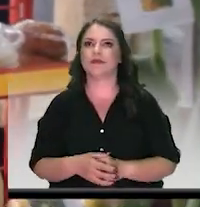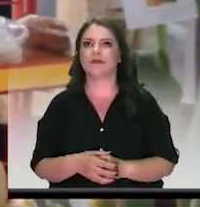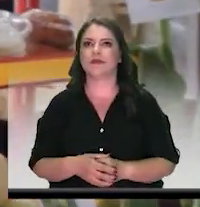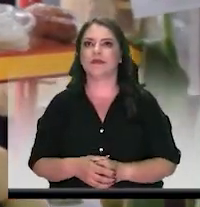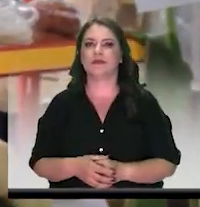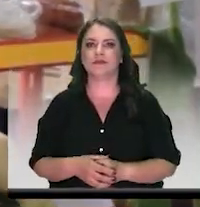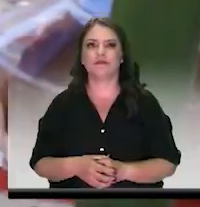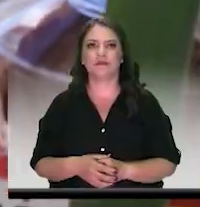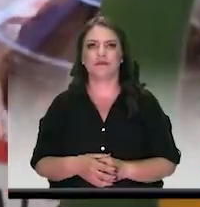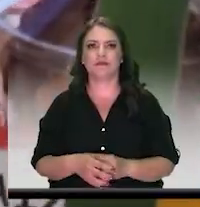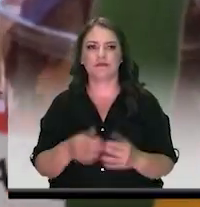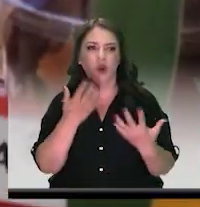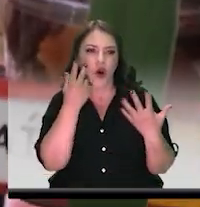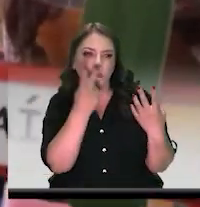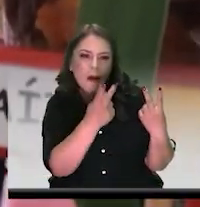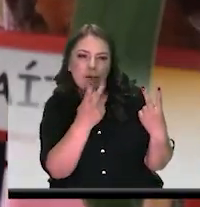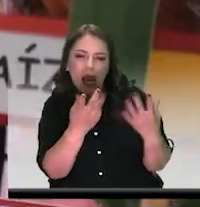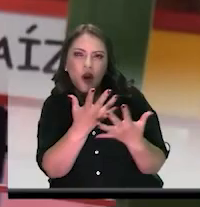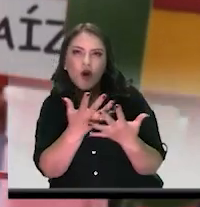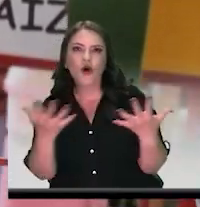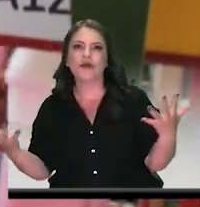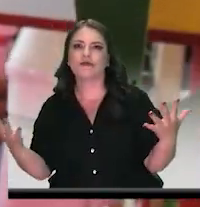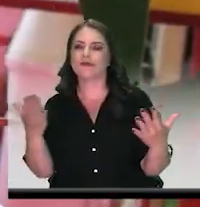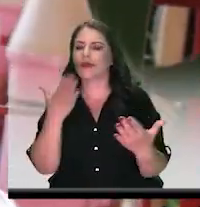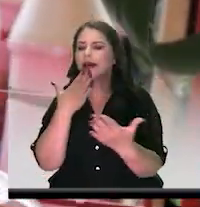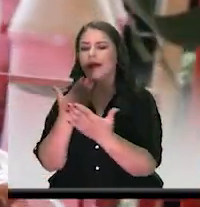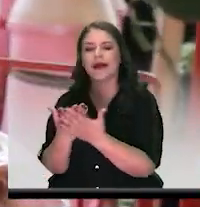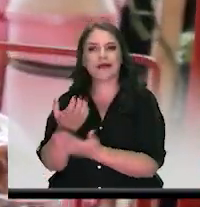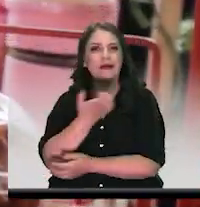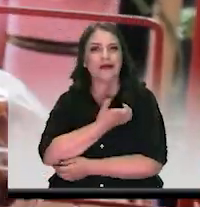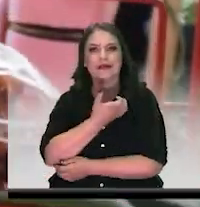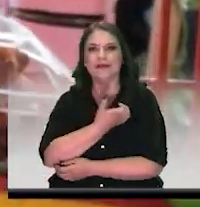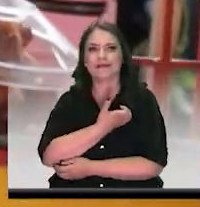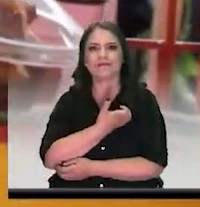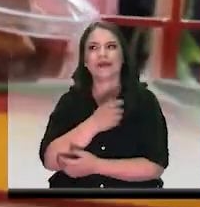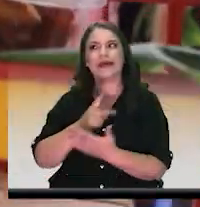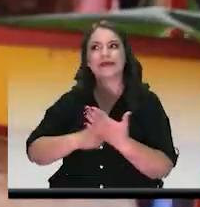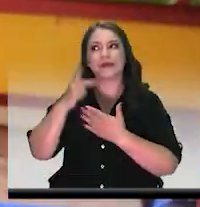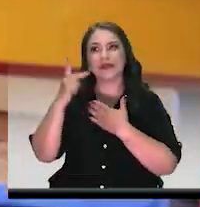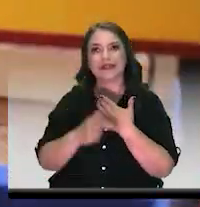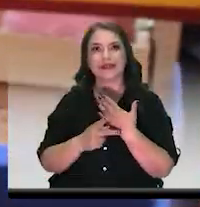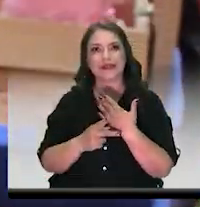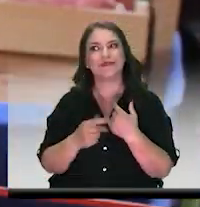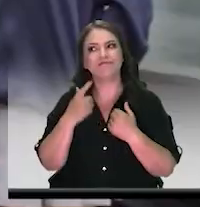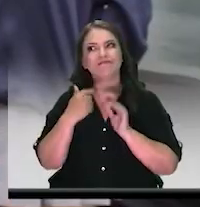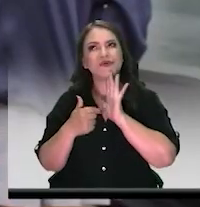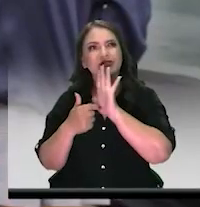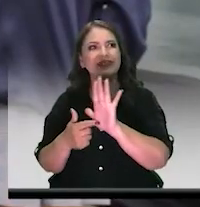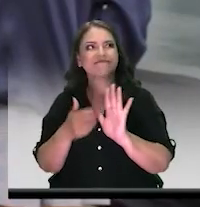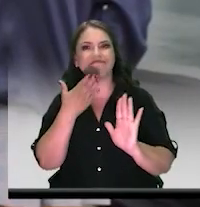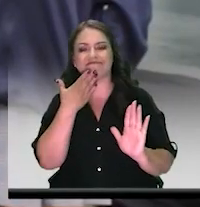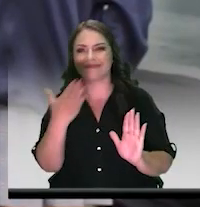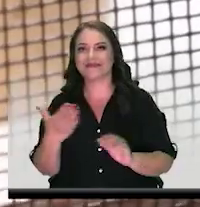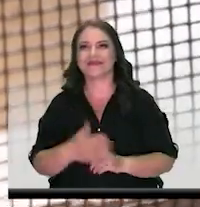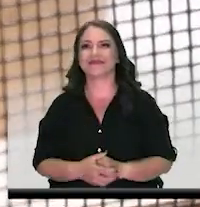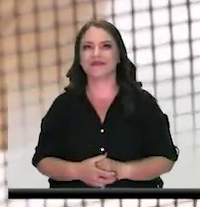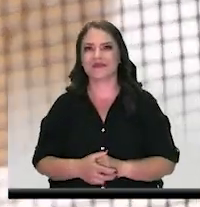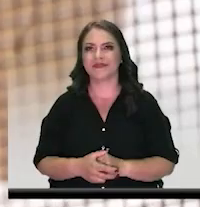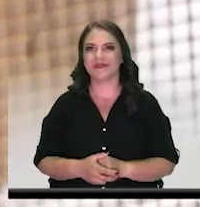los detalles. Un agradecimiento a la alcaldía por brindarnos este espacio para poder mostrar el proyecto. Muchas